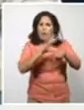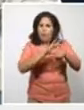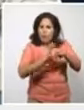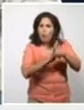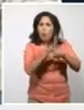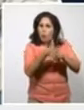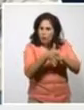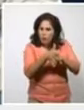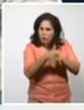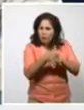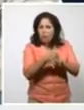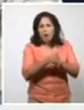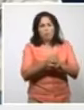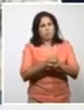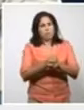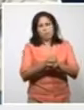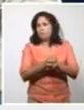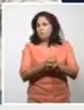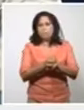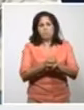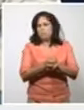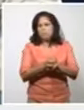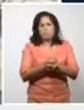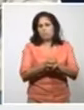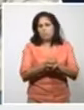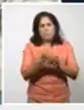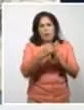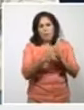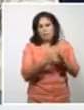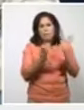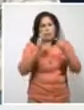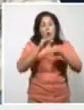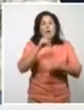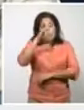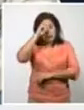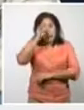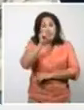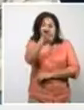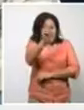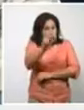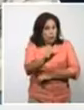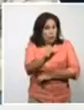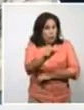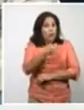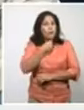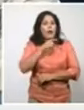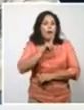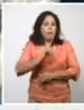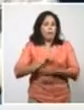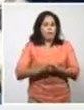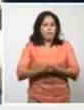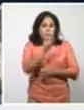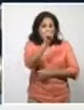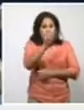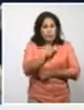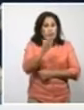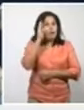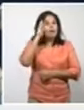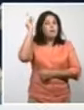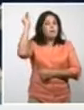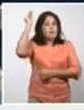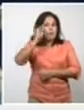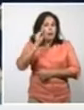diagnosticado el COVID, no tenemos elementos. Sí hay personas que, como saben, muchas